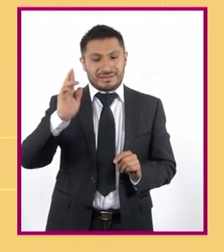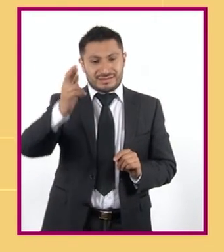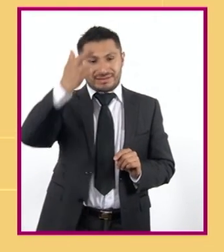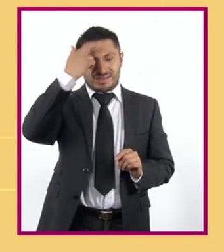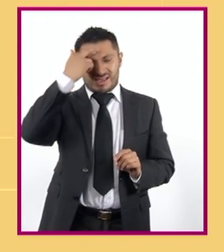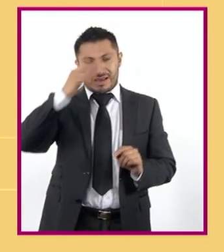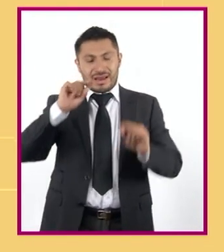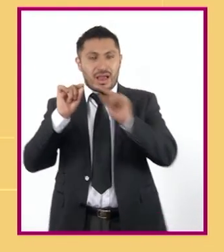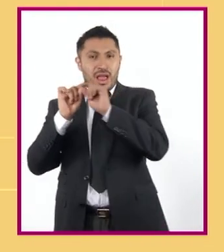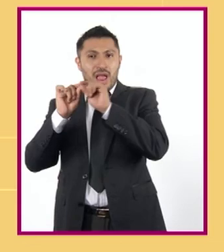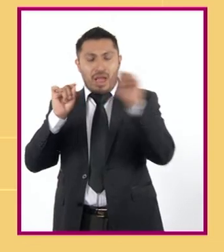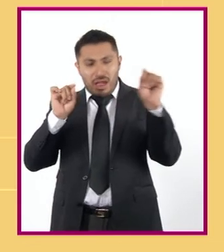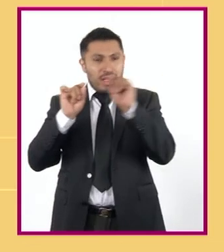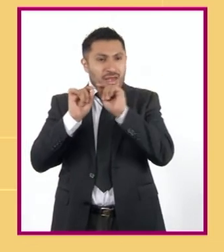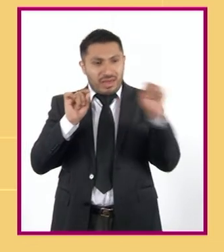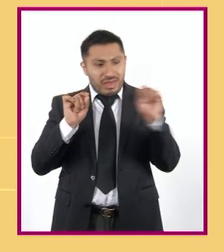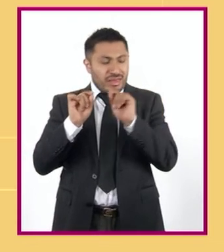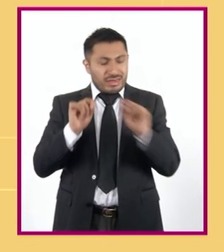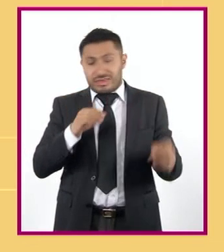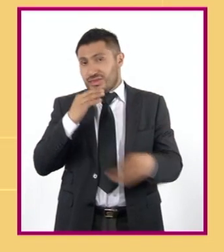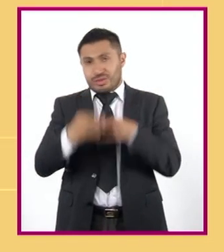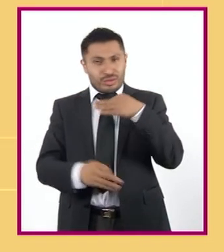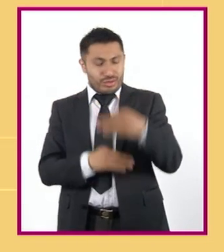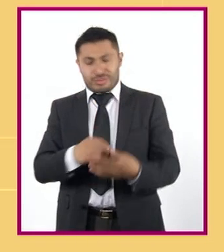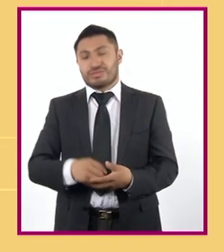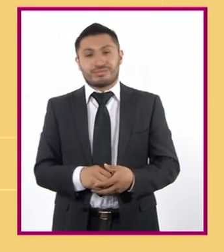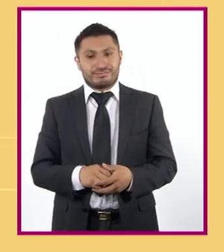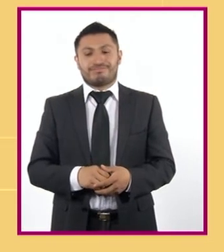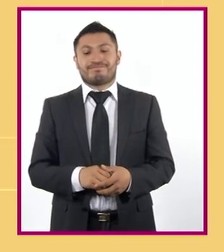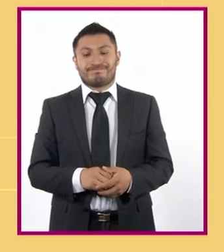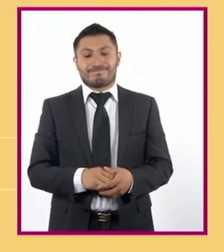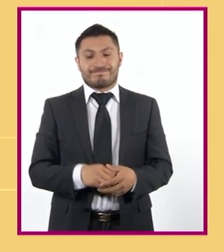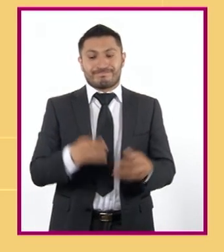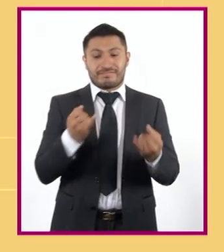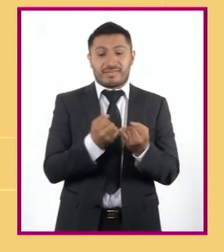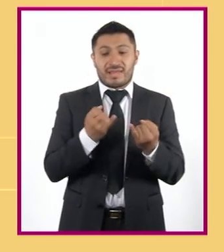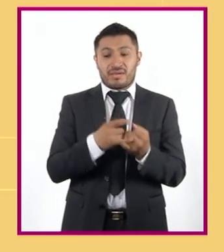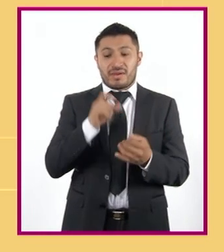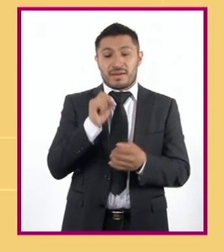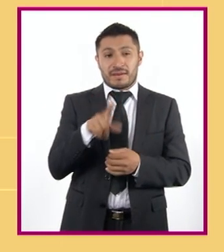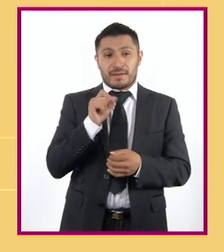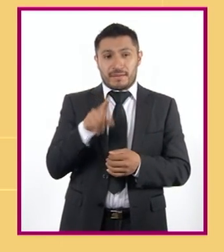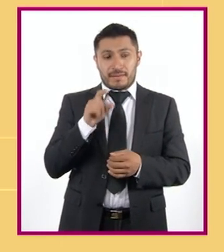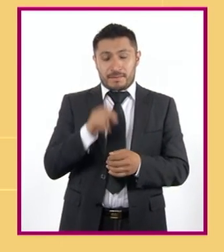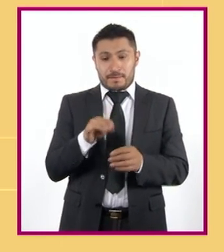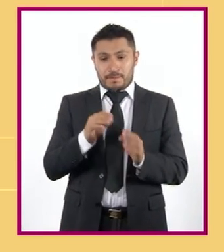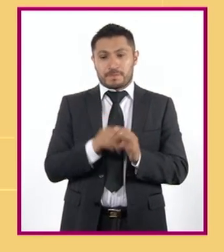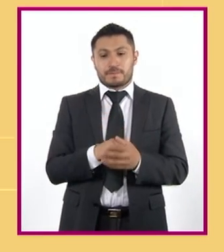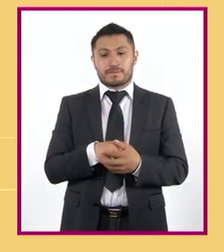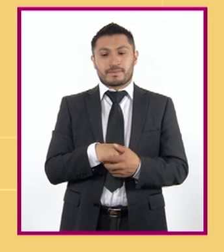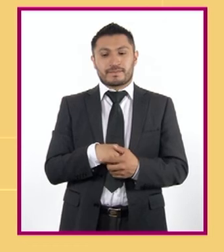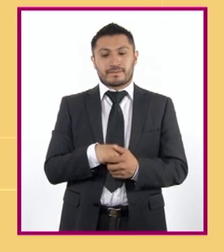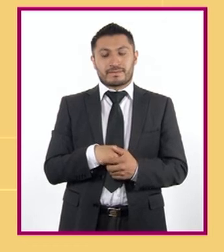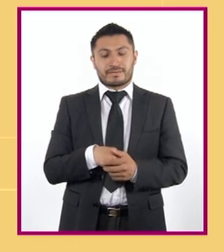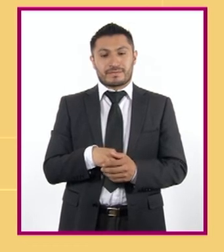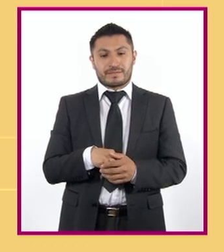vértices se mueven en la misma dirección, así como la misma distancia.